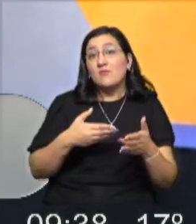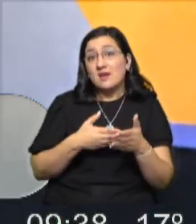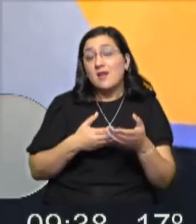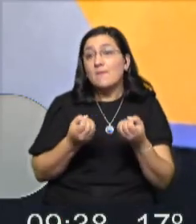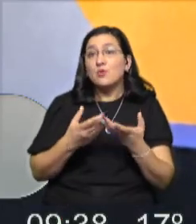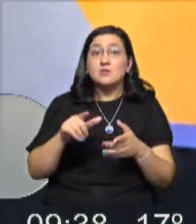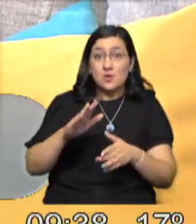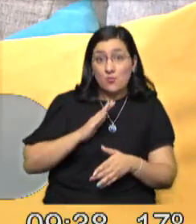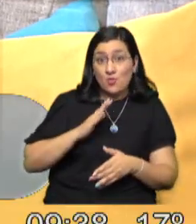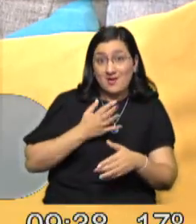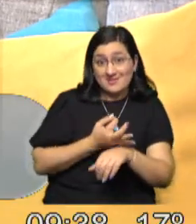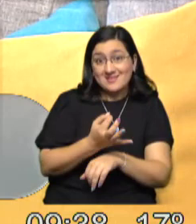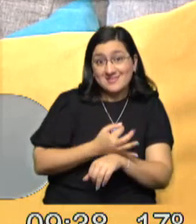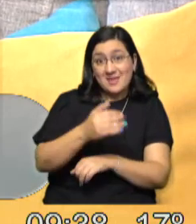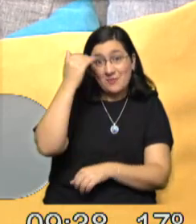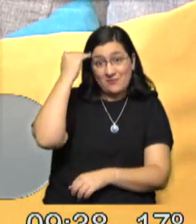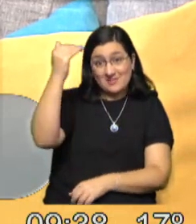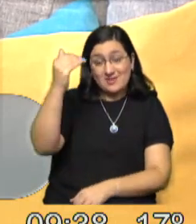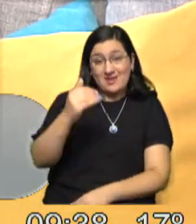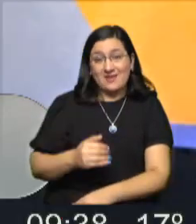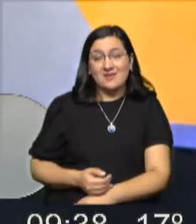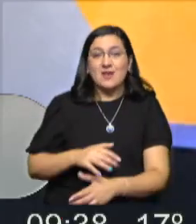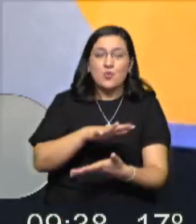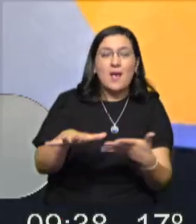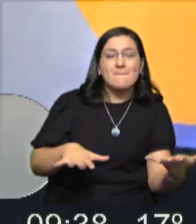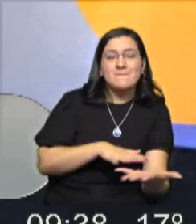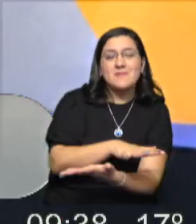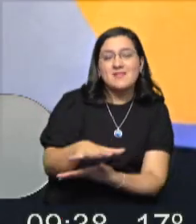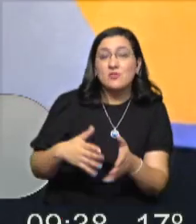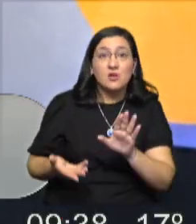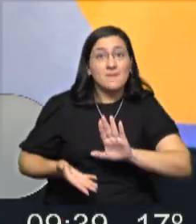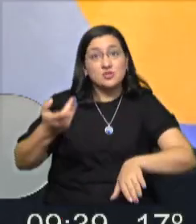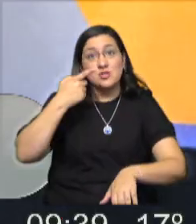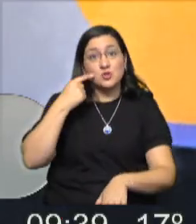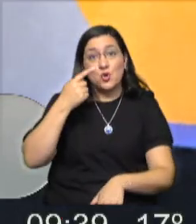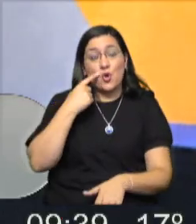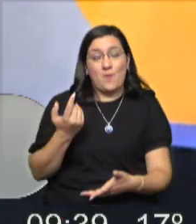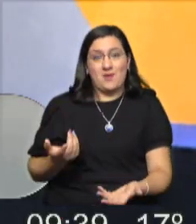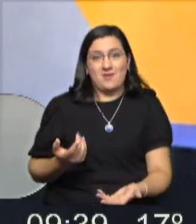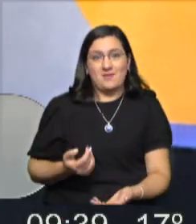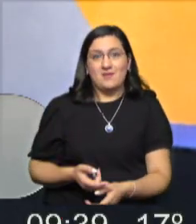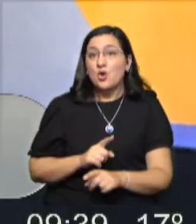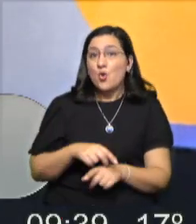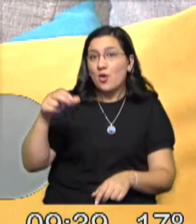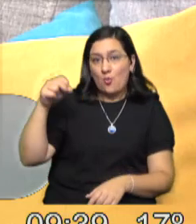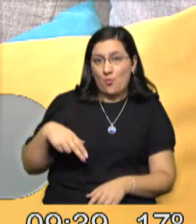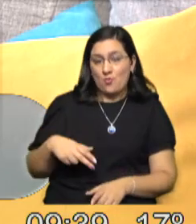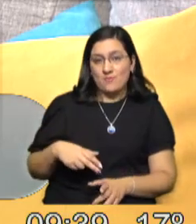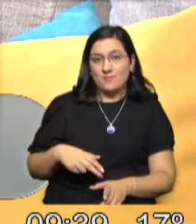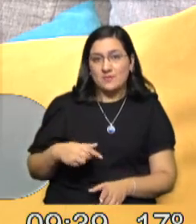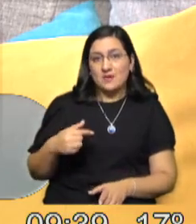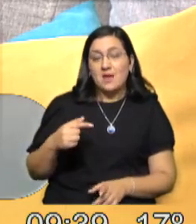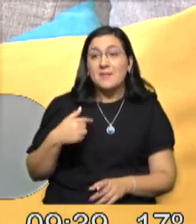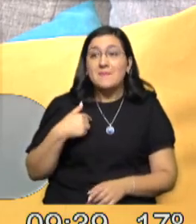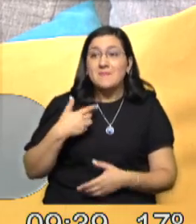una mujer. Es una mujer. Profesora. Exacto. En un ambiente donde es común. No es común, exacto. Yo creo que me